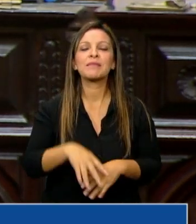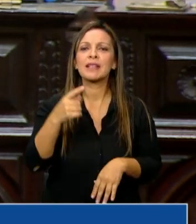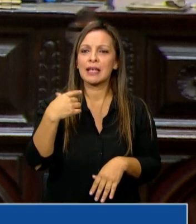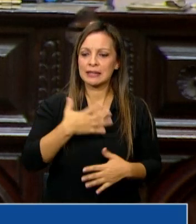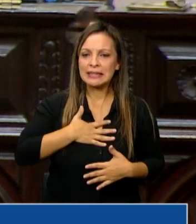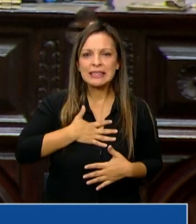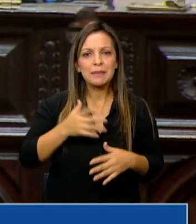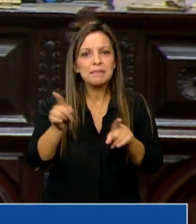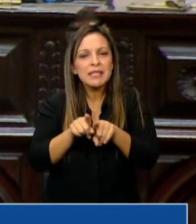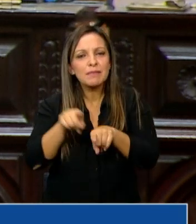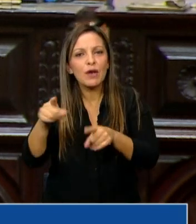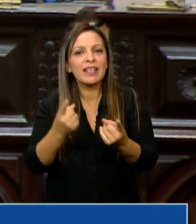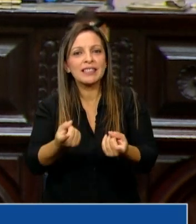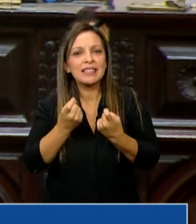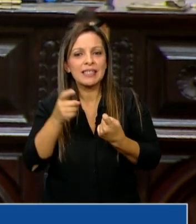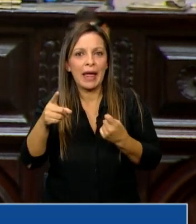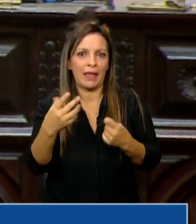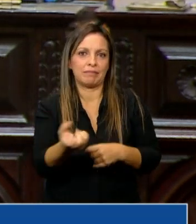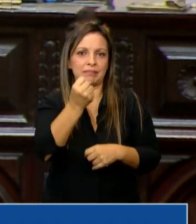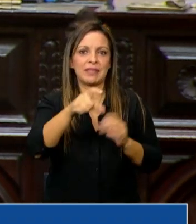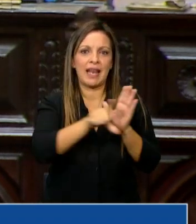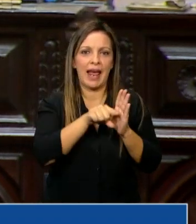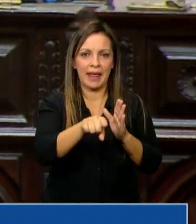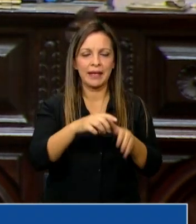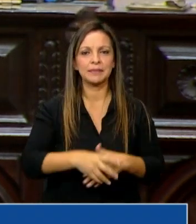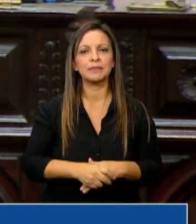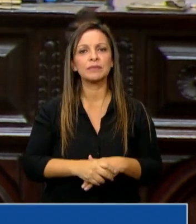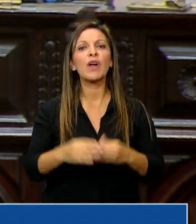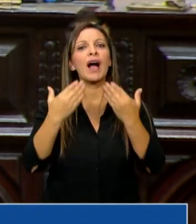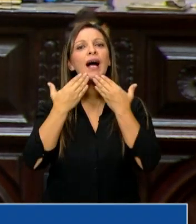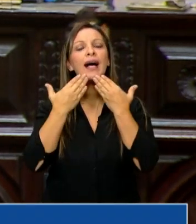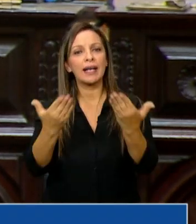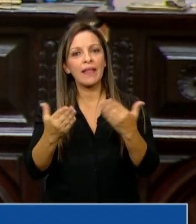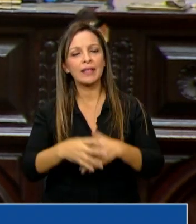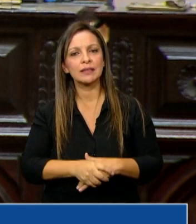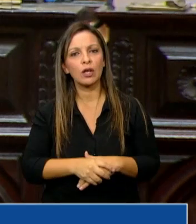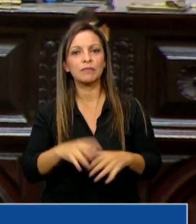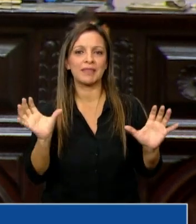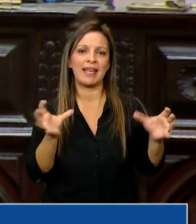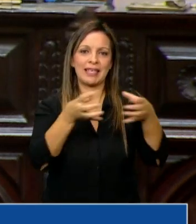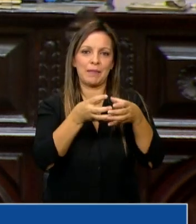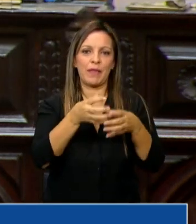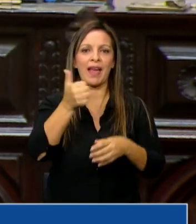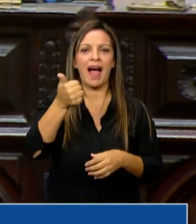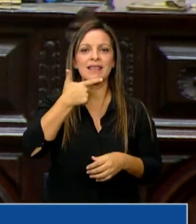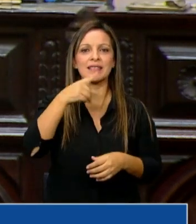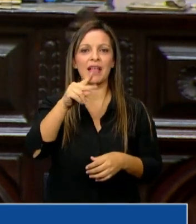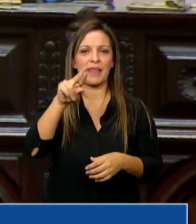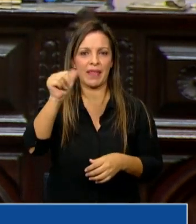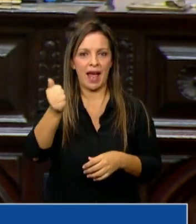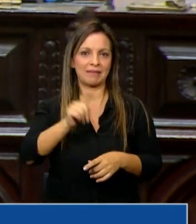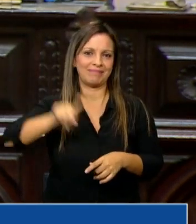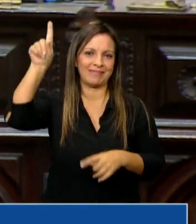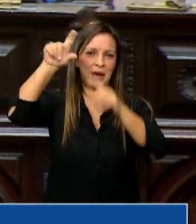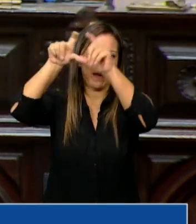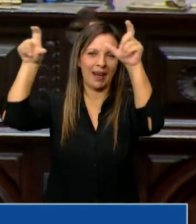la necesidad de tener esta ley. Quiero agradecerle a parte del equipo de ASDRA que está acá arriba en